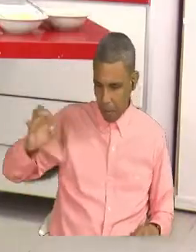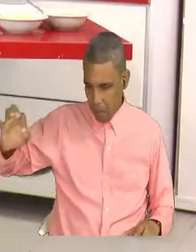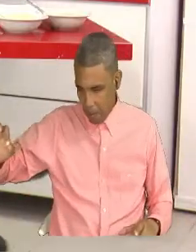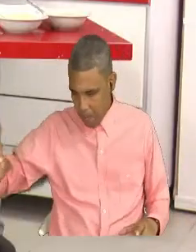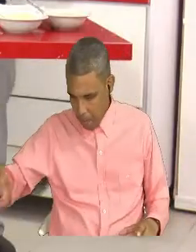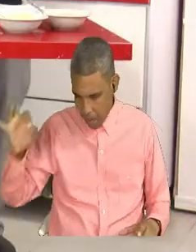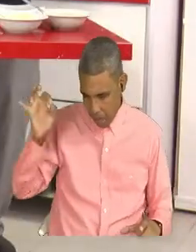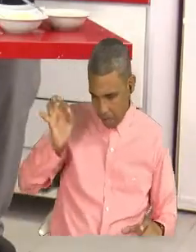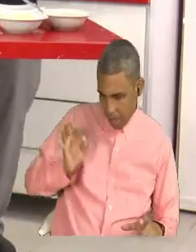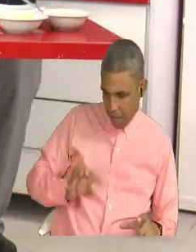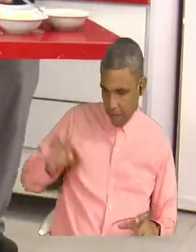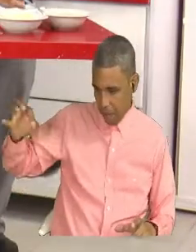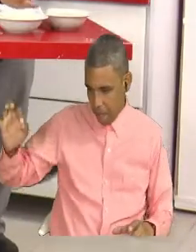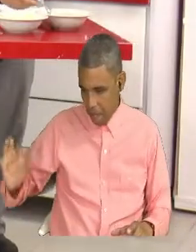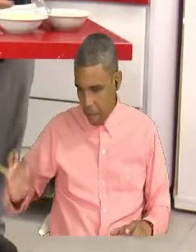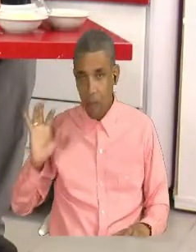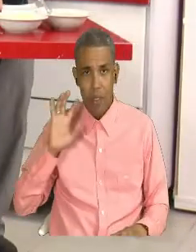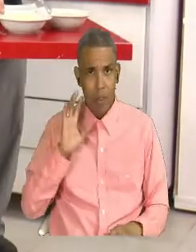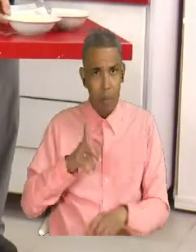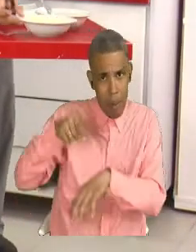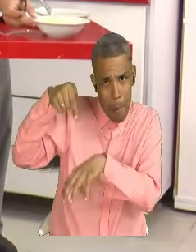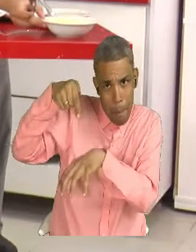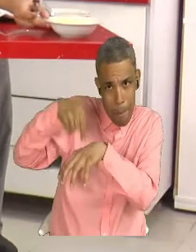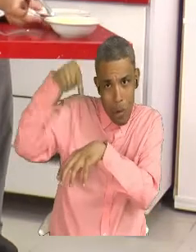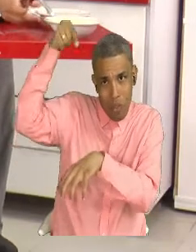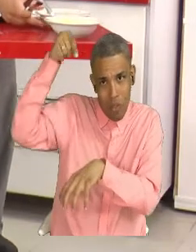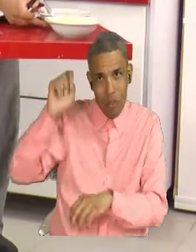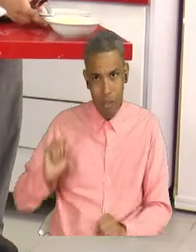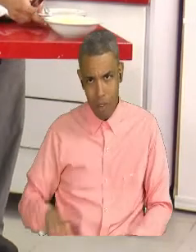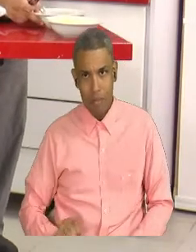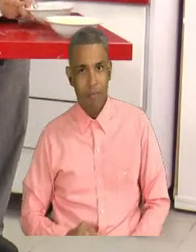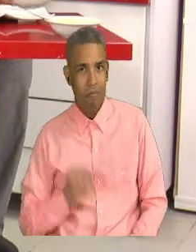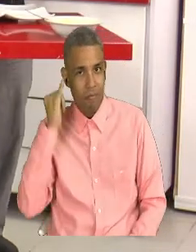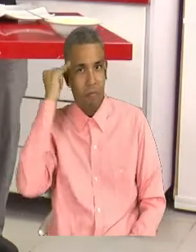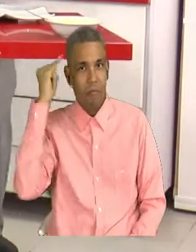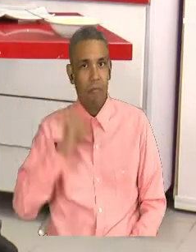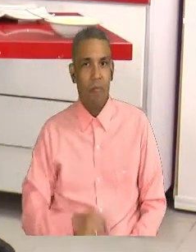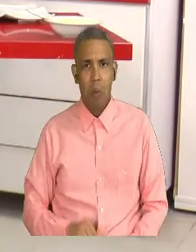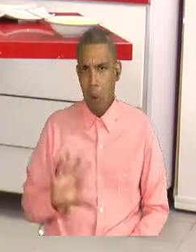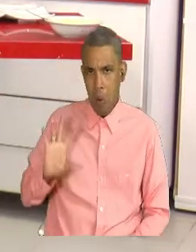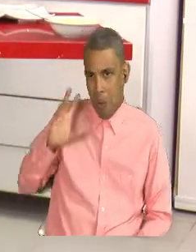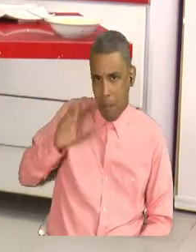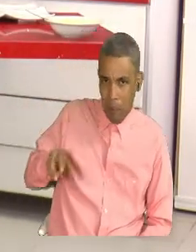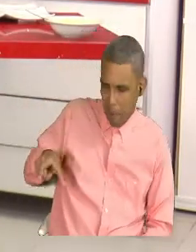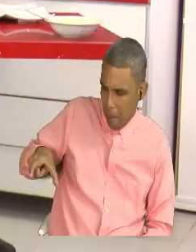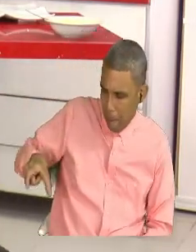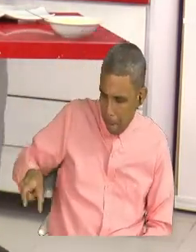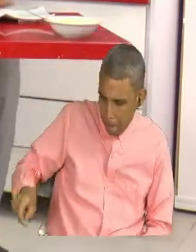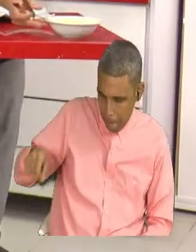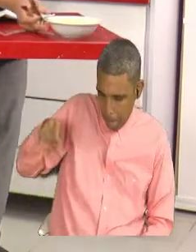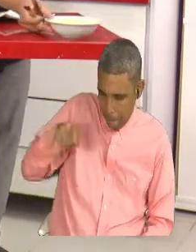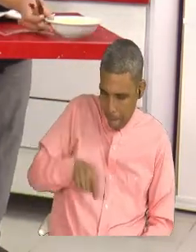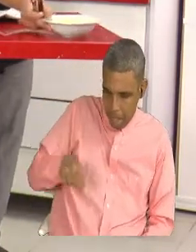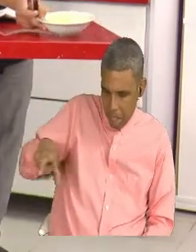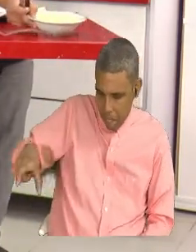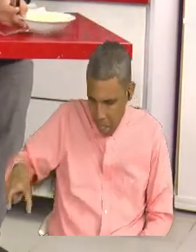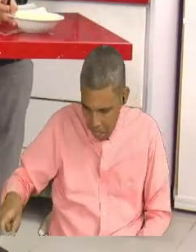miras. Entonces, este plato se presta para hacer algo diferente. A ver, vamos a correr por acá para que el compañero nos